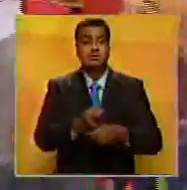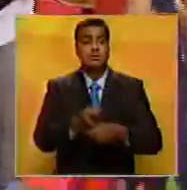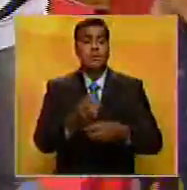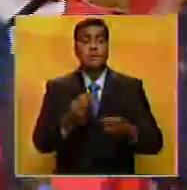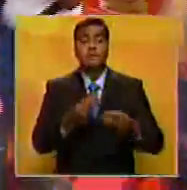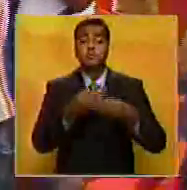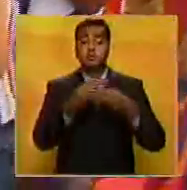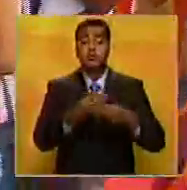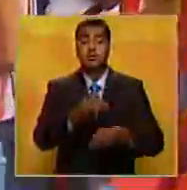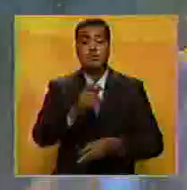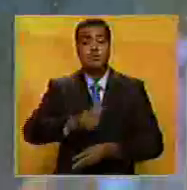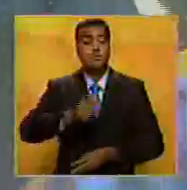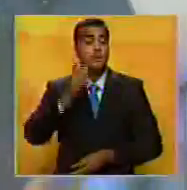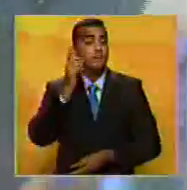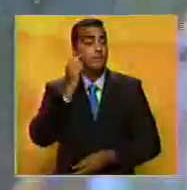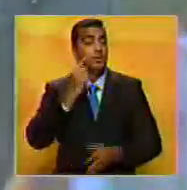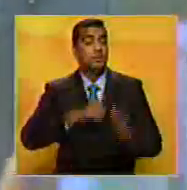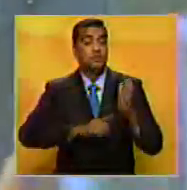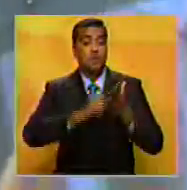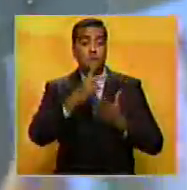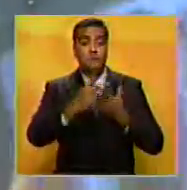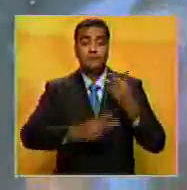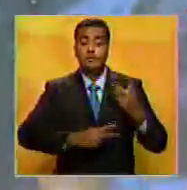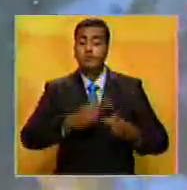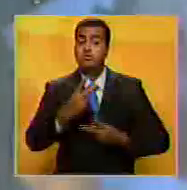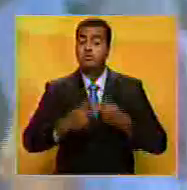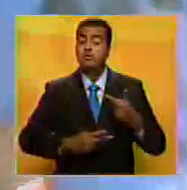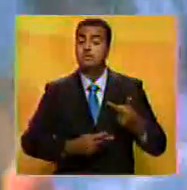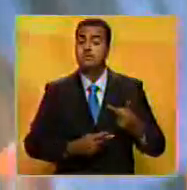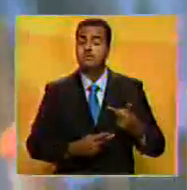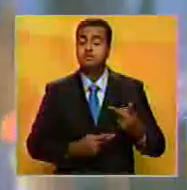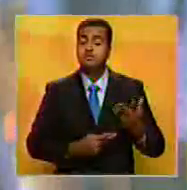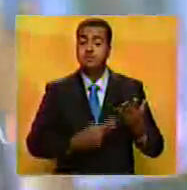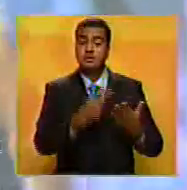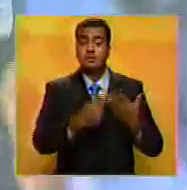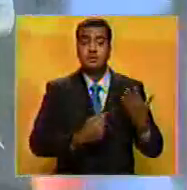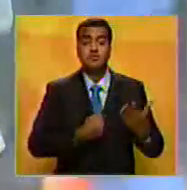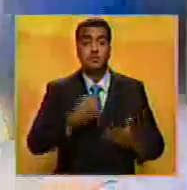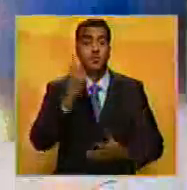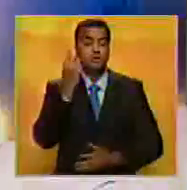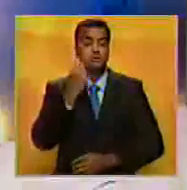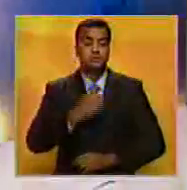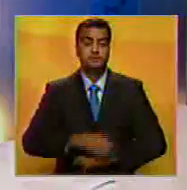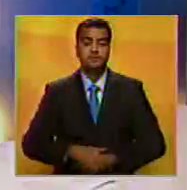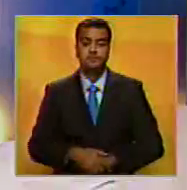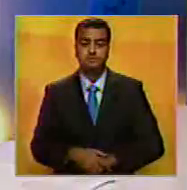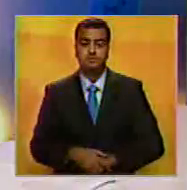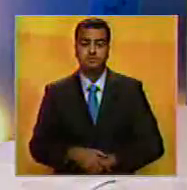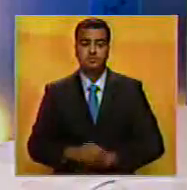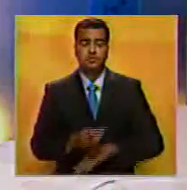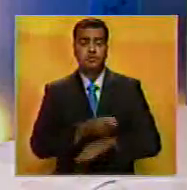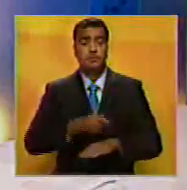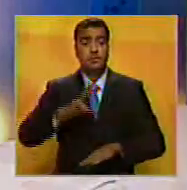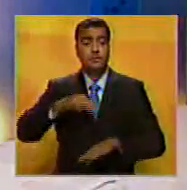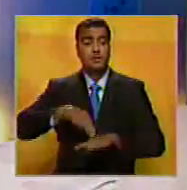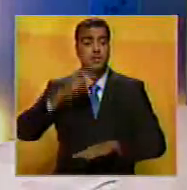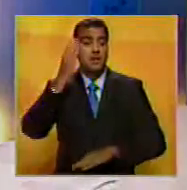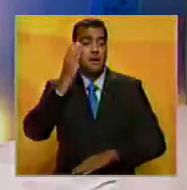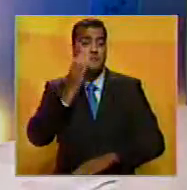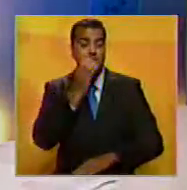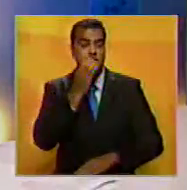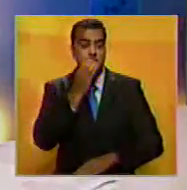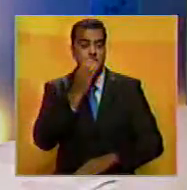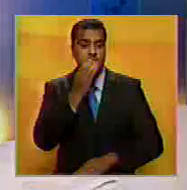1.975 créditos para mujeres que desarrollan proyectos productivos a través del programa Soy Mujer. El gobernador del estado Miranda, Enrique